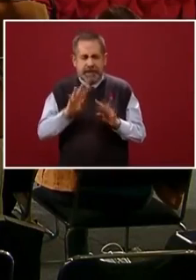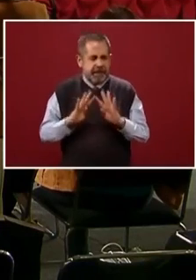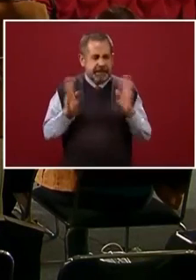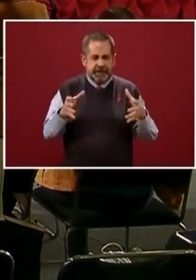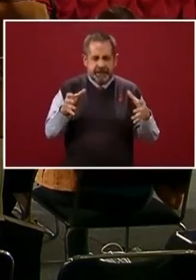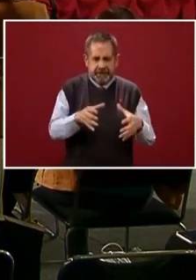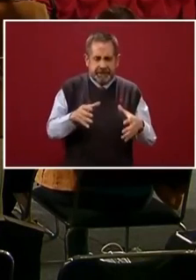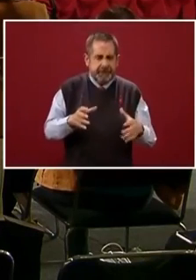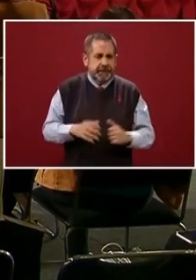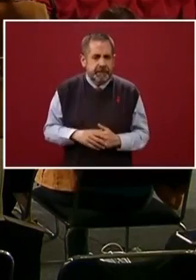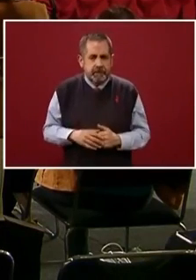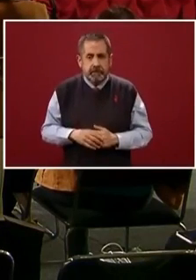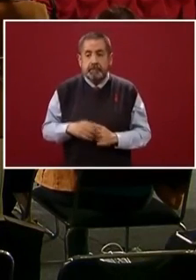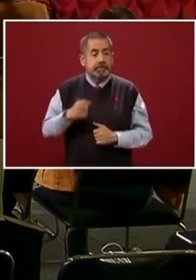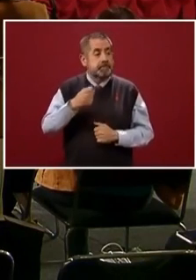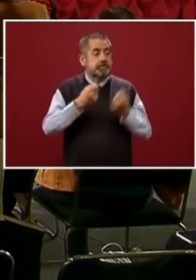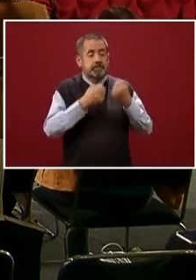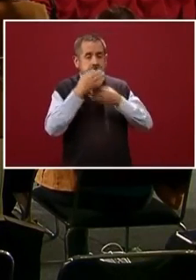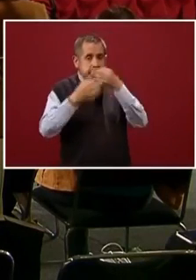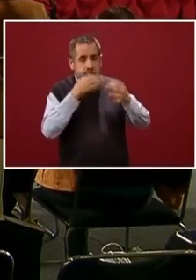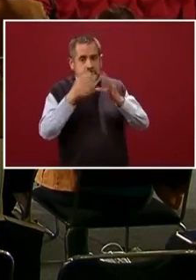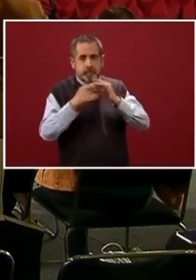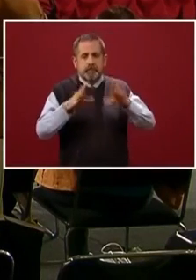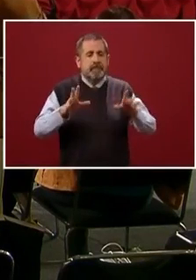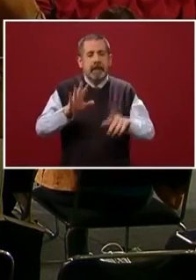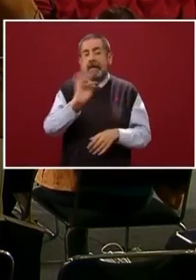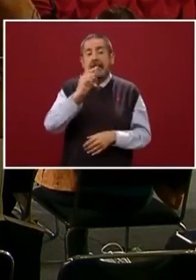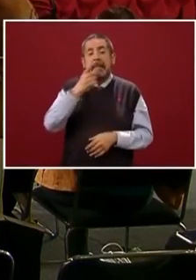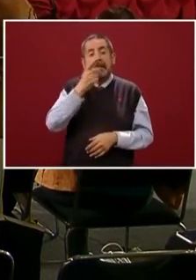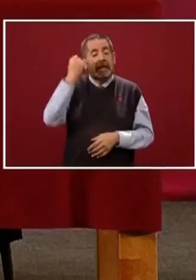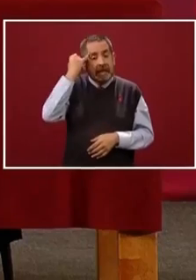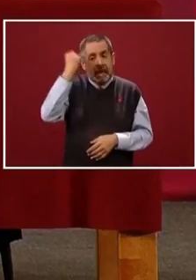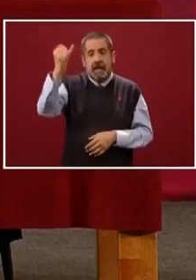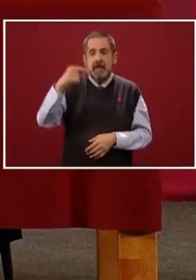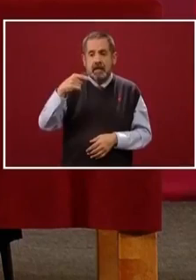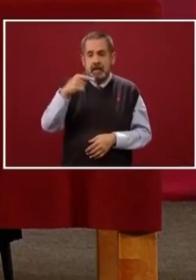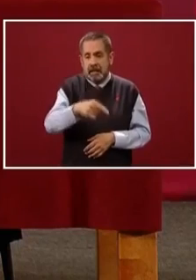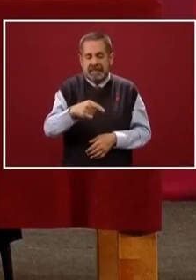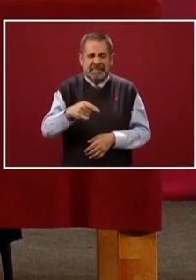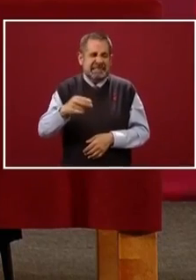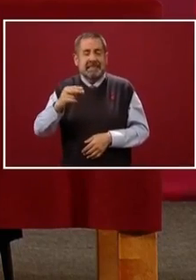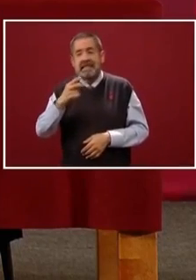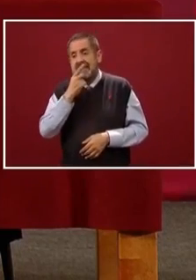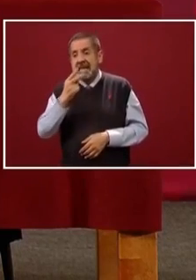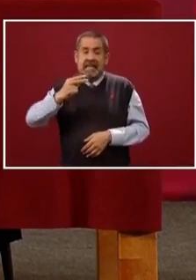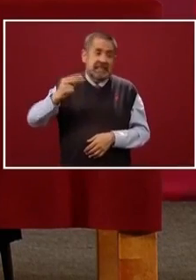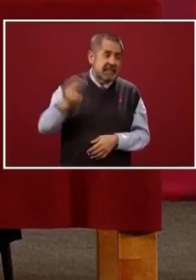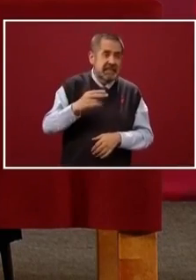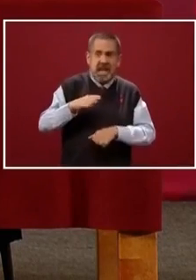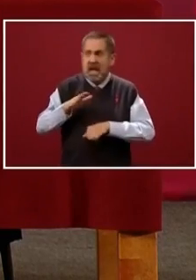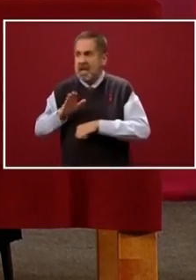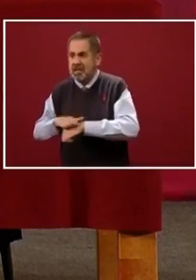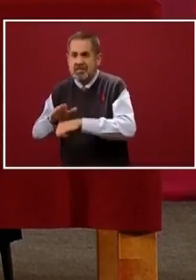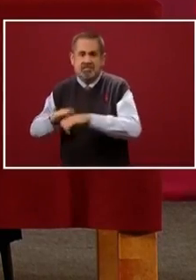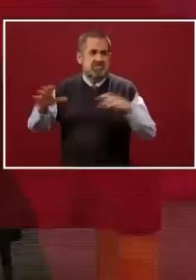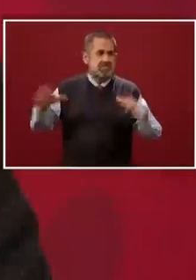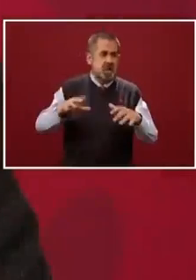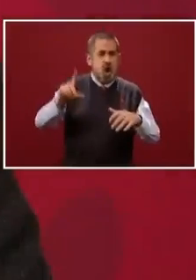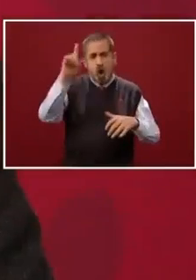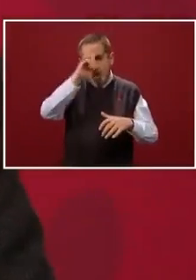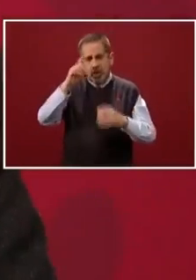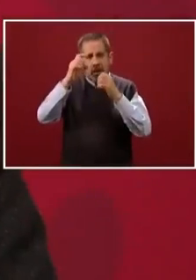por algunos de los comunicadoras y comunicadores. La idea de que es indispensable convocar al Consejo de